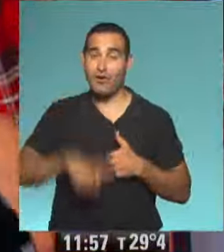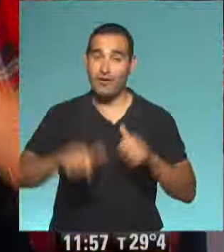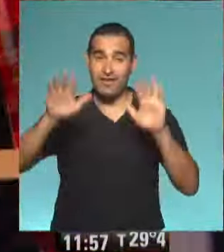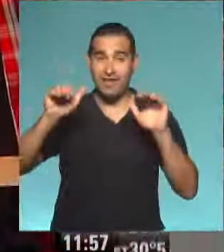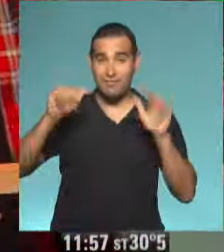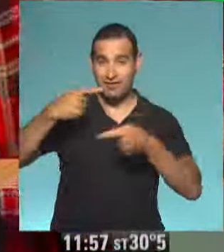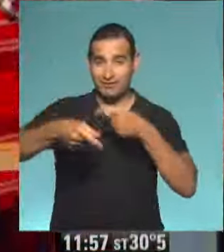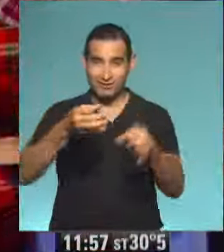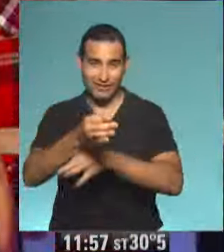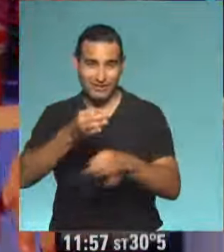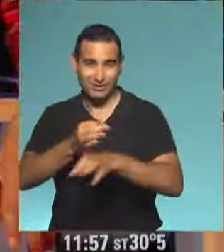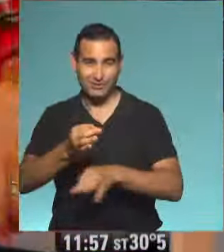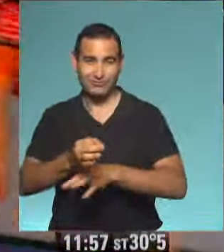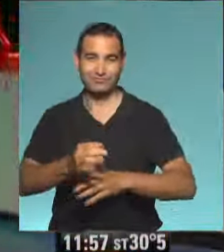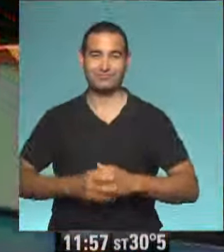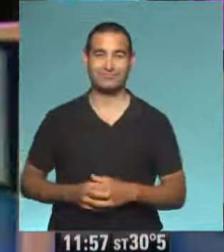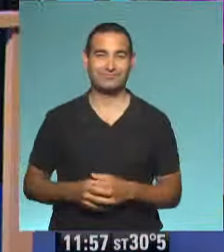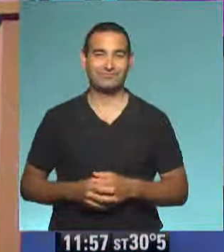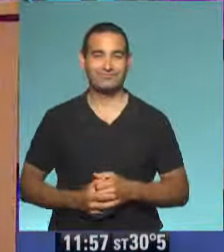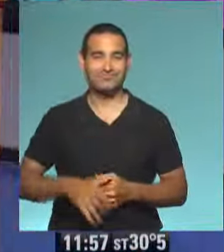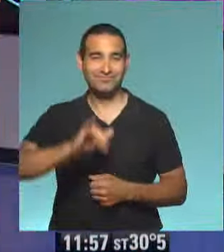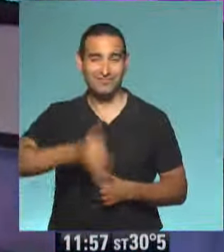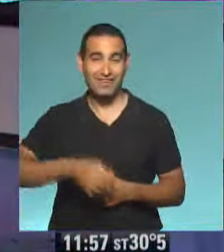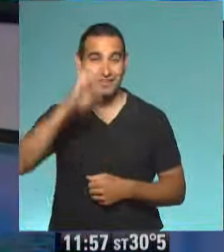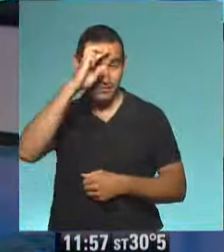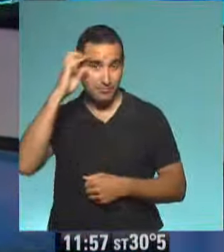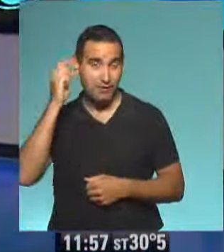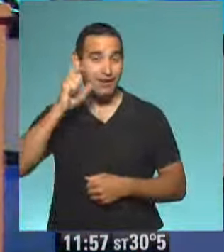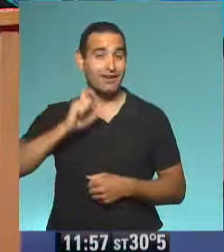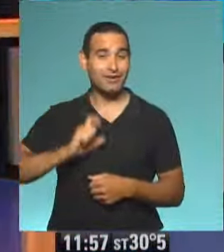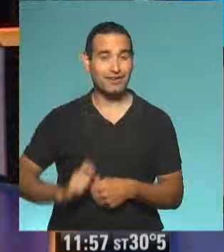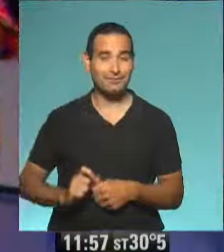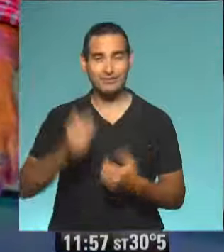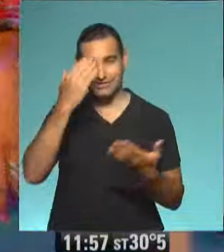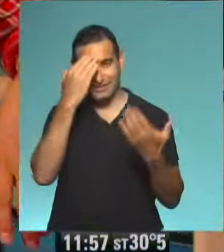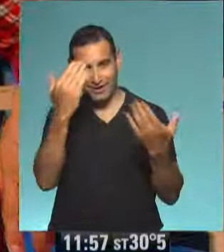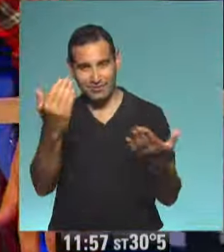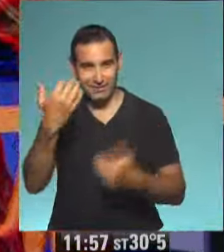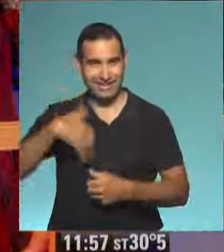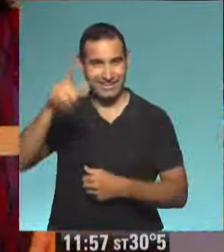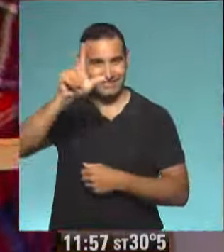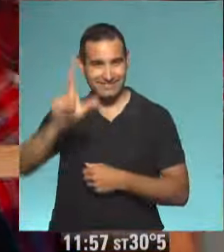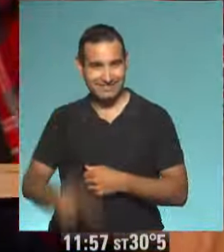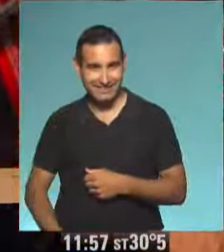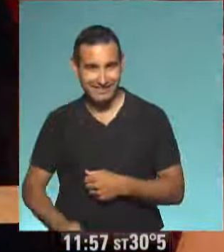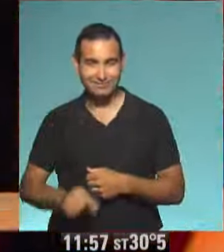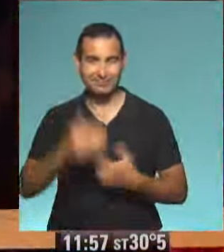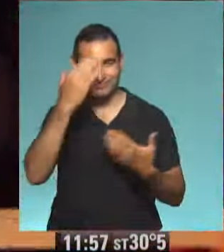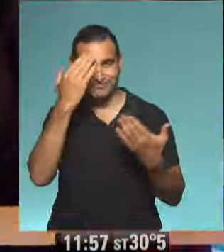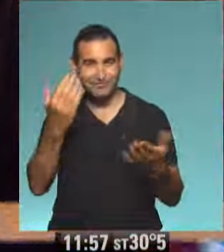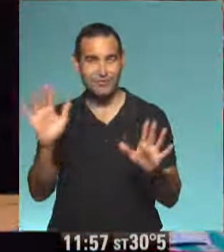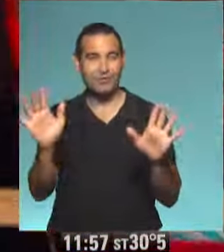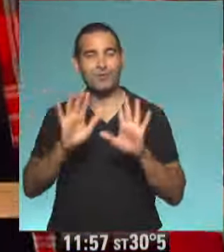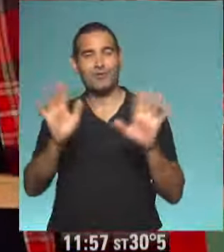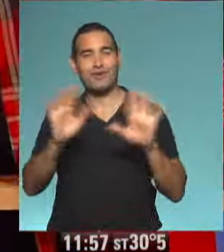de Seguimos Educando. Somos Pablo y Carolina. Saludamos a Argentina, saludamos a Argentina. Hola,